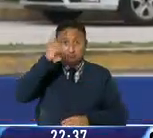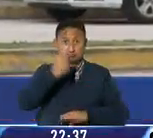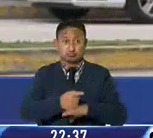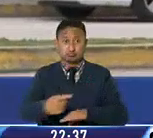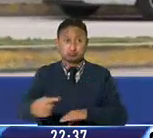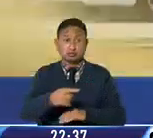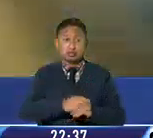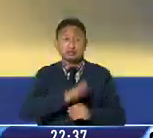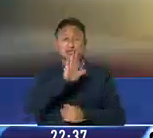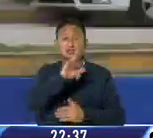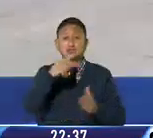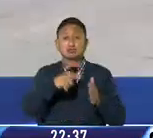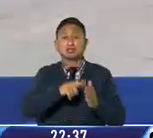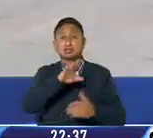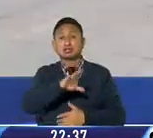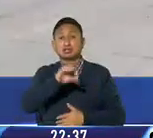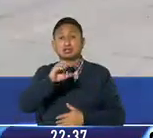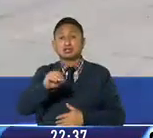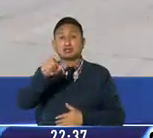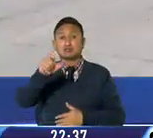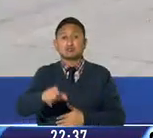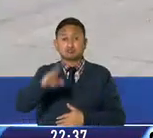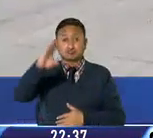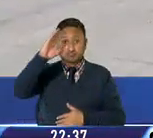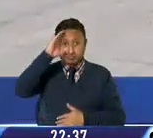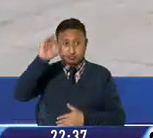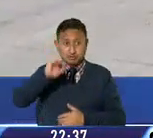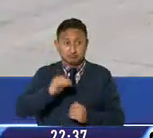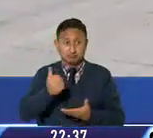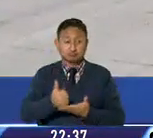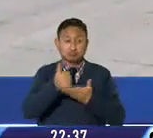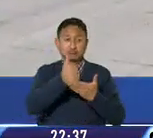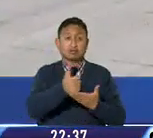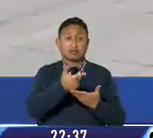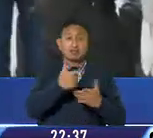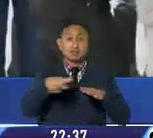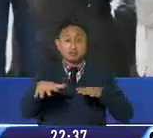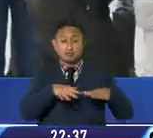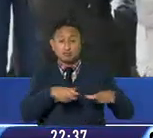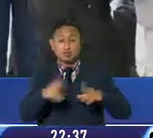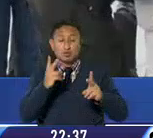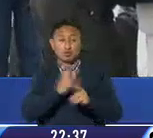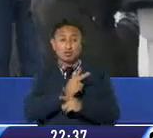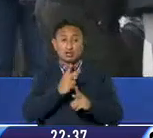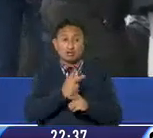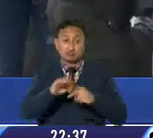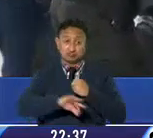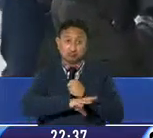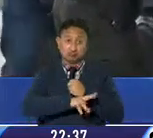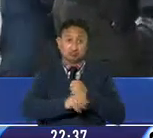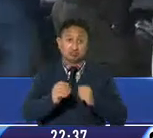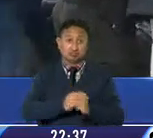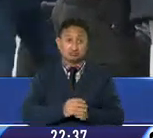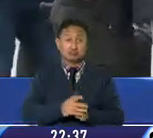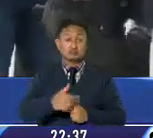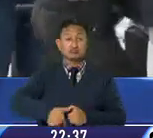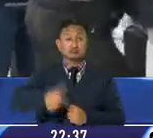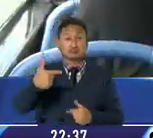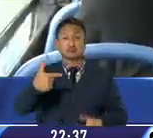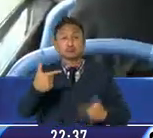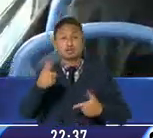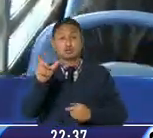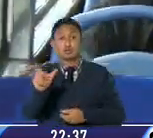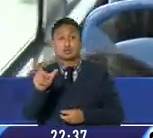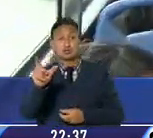de 5.500 servidores uniformados que colaborarán en los operativos de prevención de delitos, controles de armas, documentos y